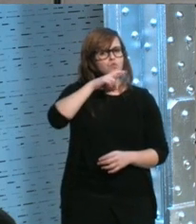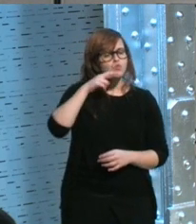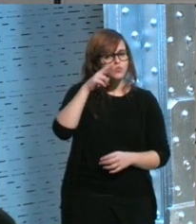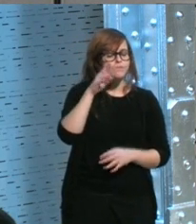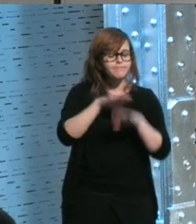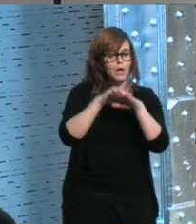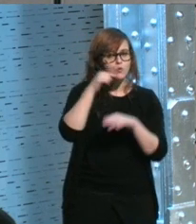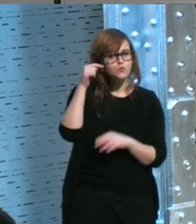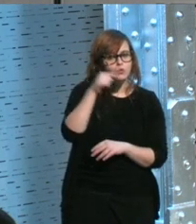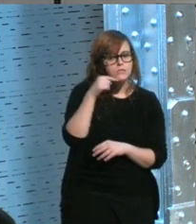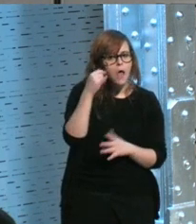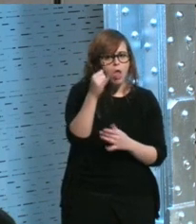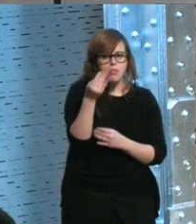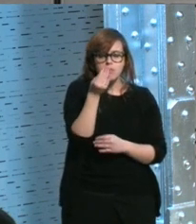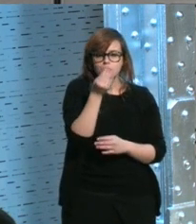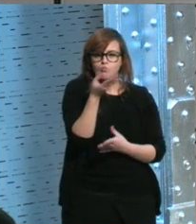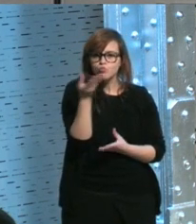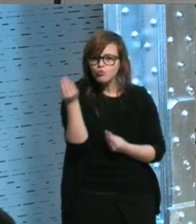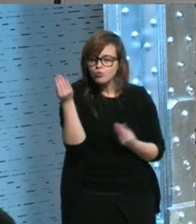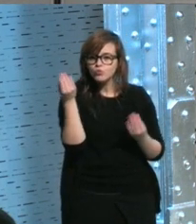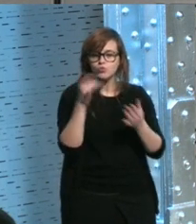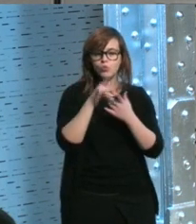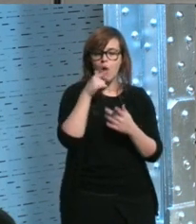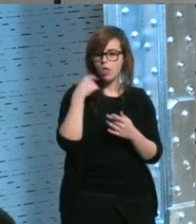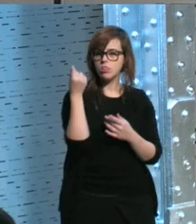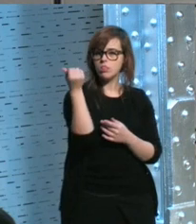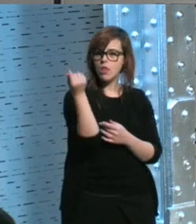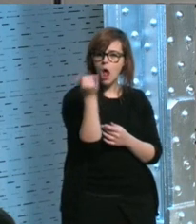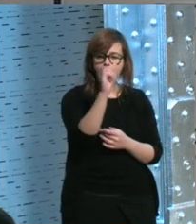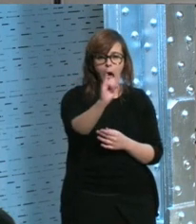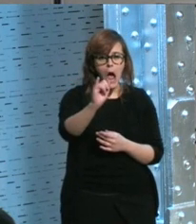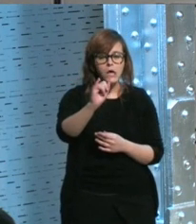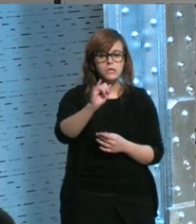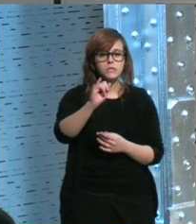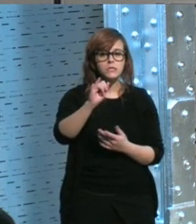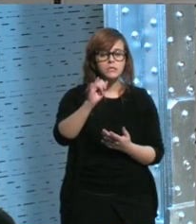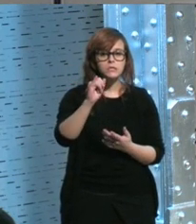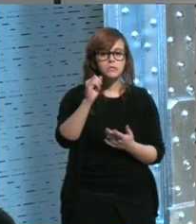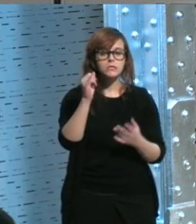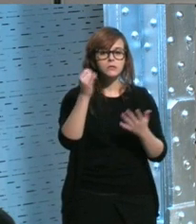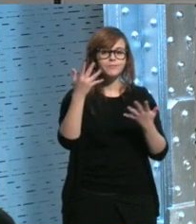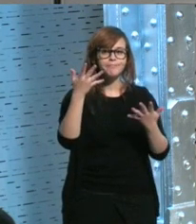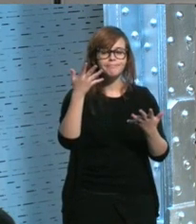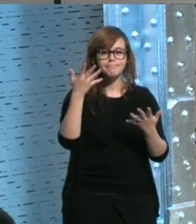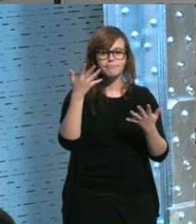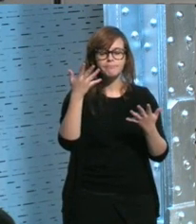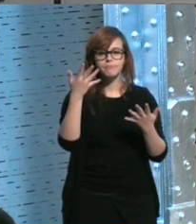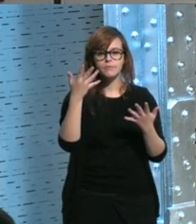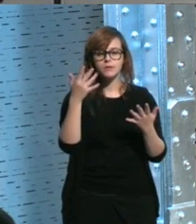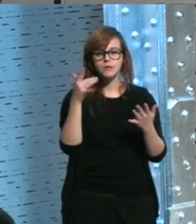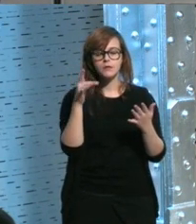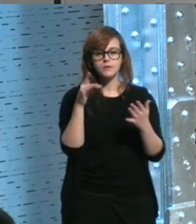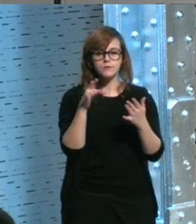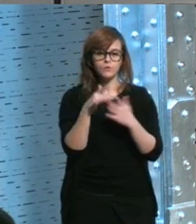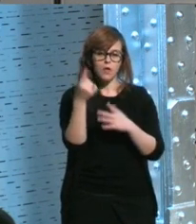tienes lugares donde tú tienes más capital de angel